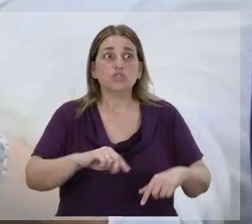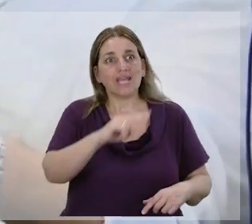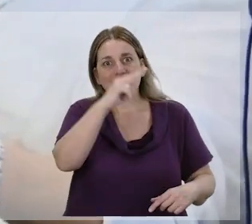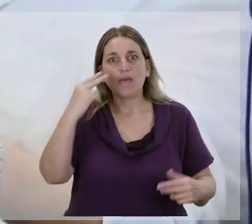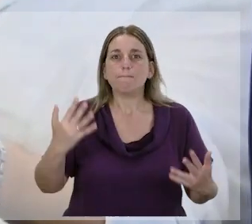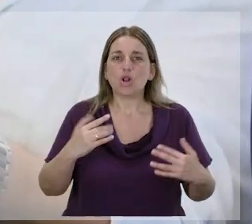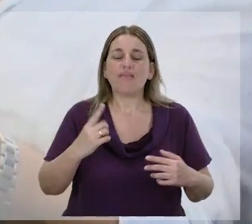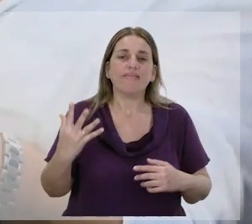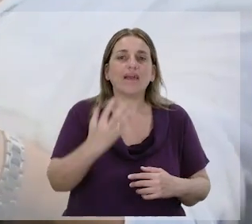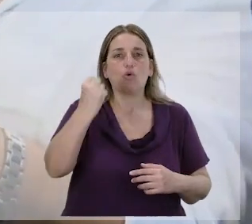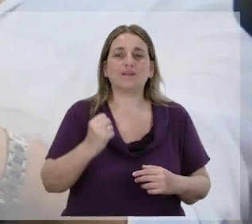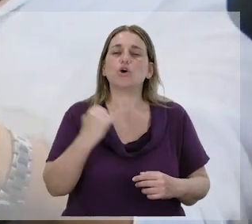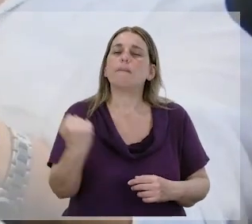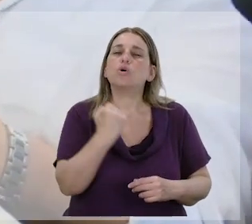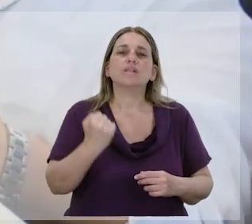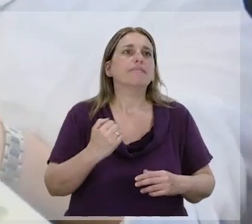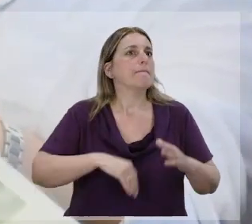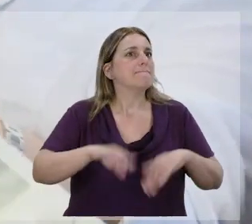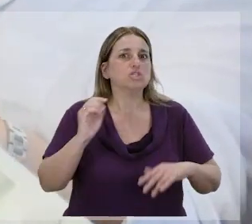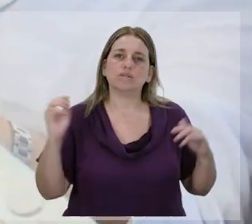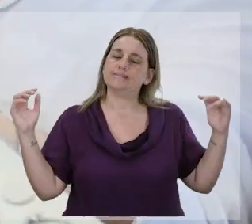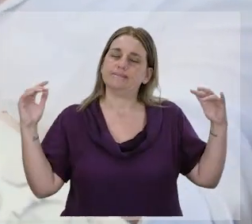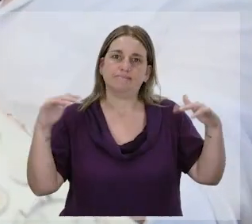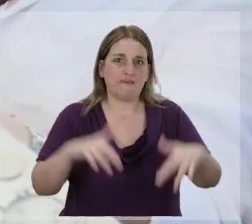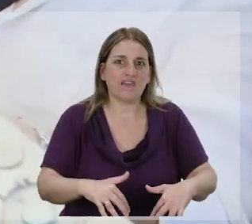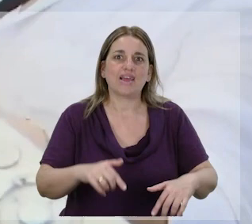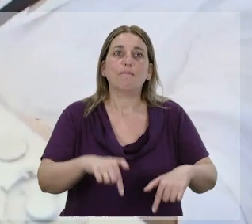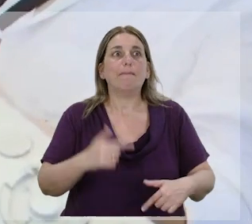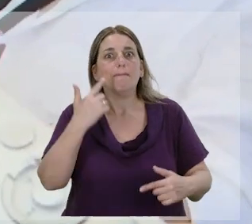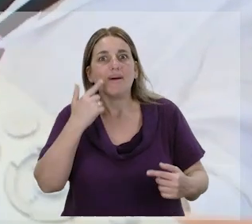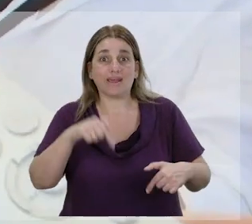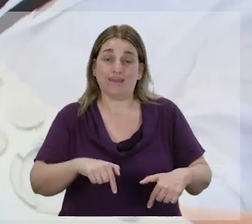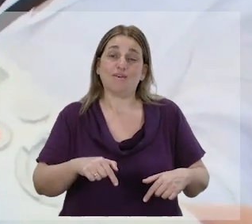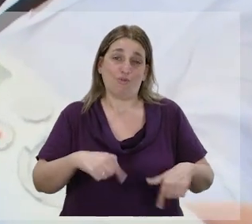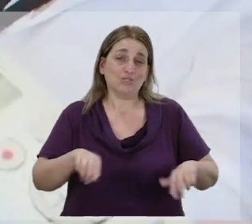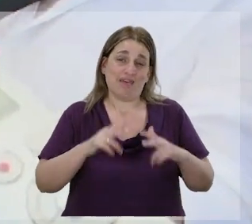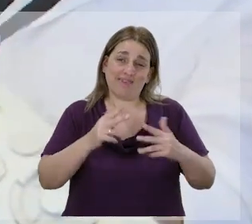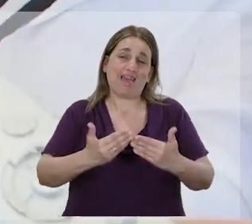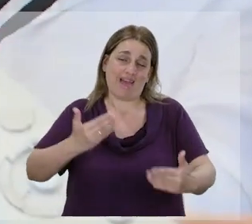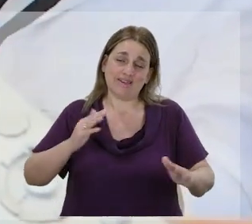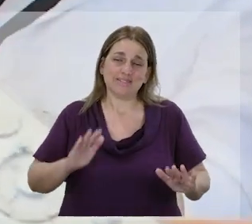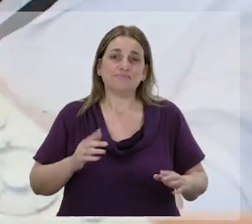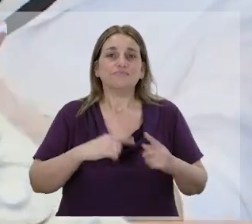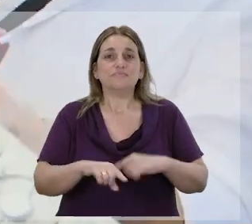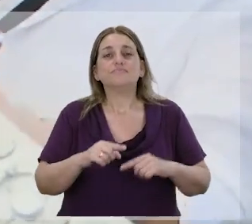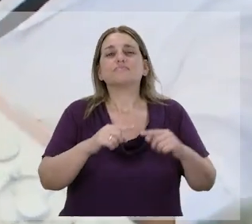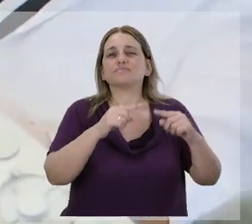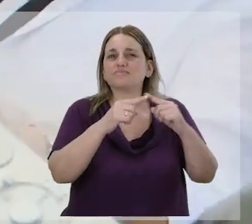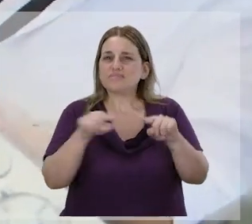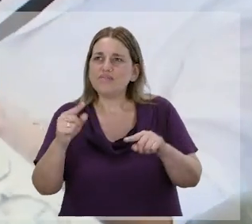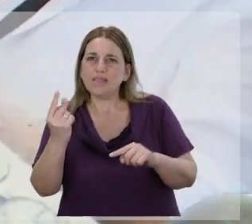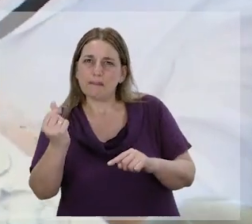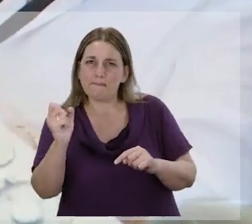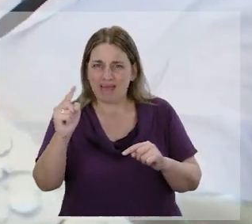¿no? Si esta es una temporada de recuperación, lo importante es que venga la mayor cantidad de gente, sabiendo en este momento, como decía hace un instante,